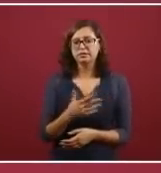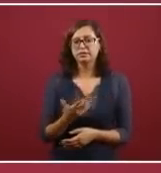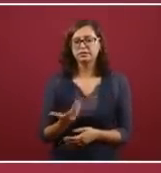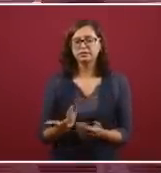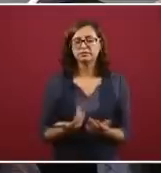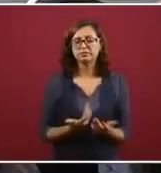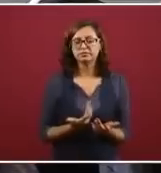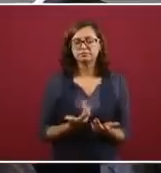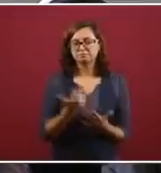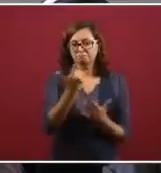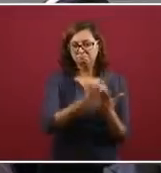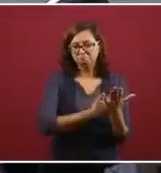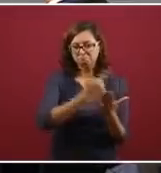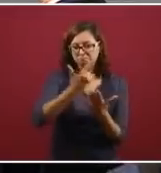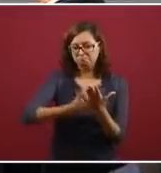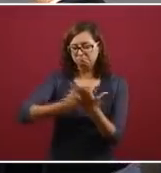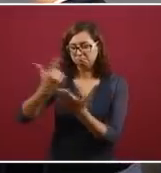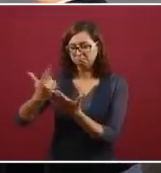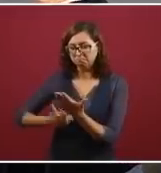listados,